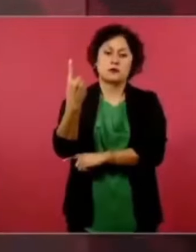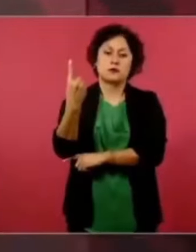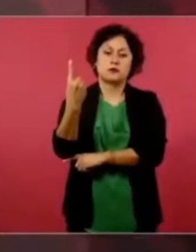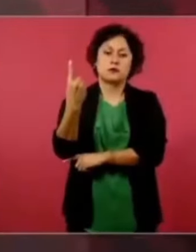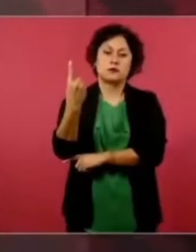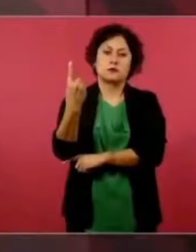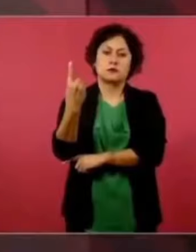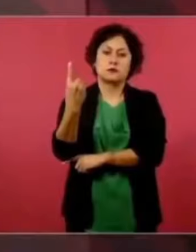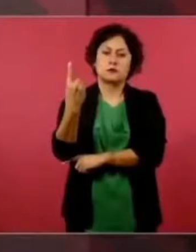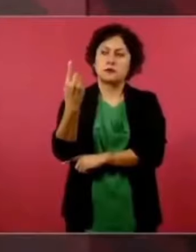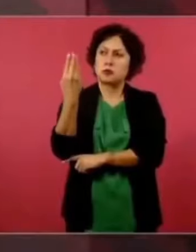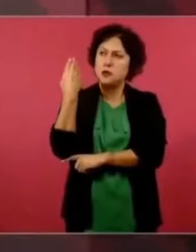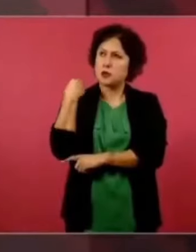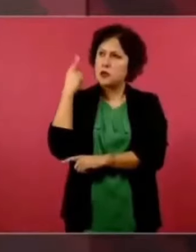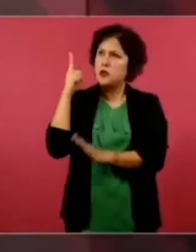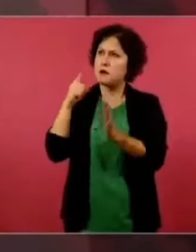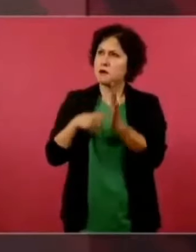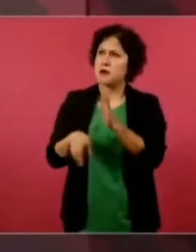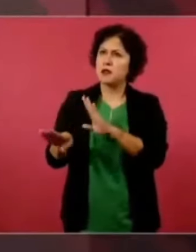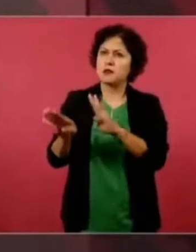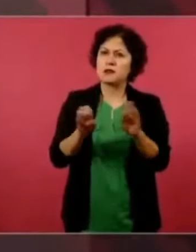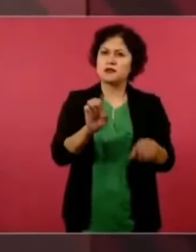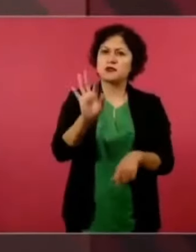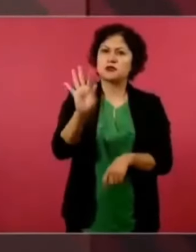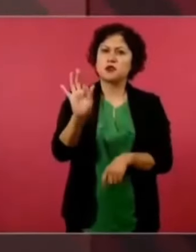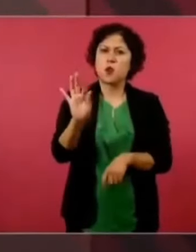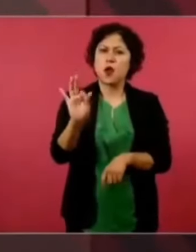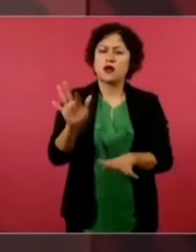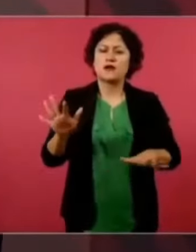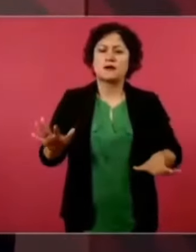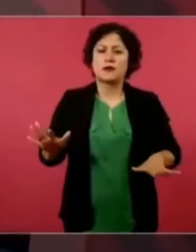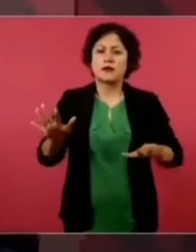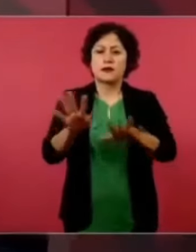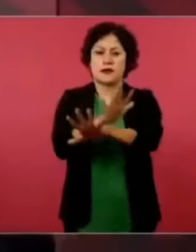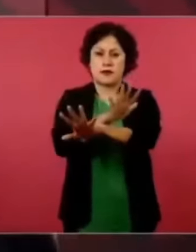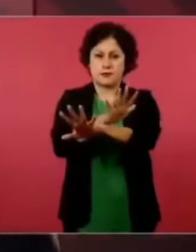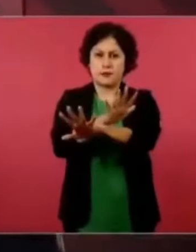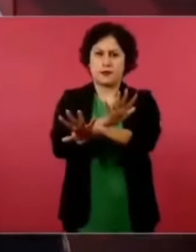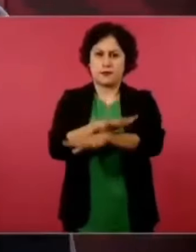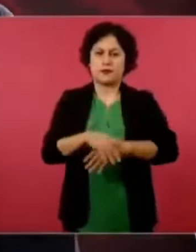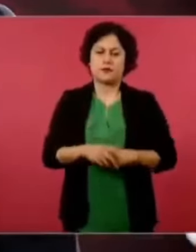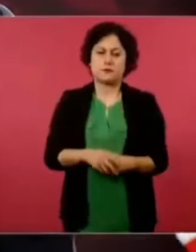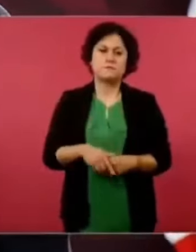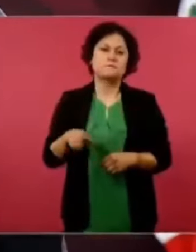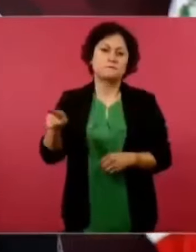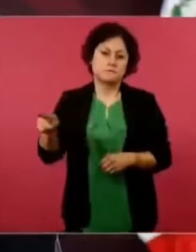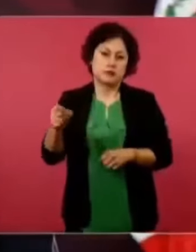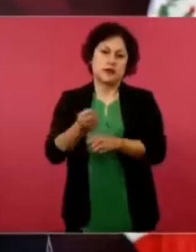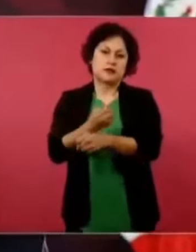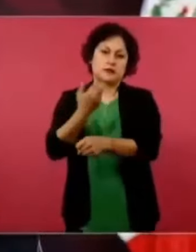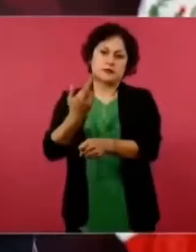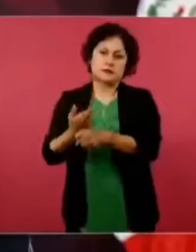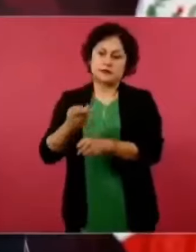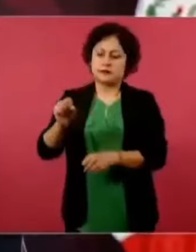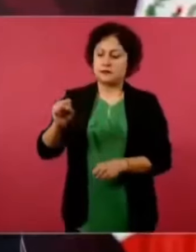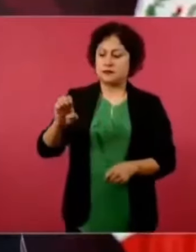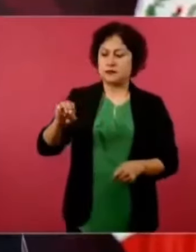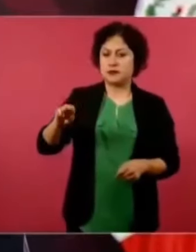hasta 0 que se creó la Secretaría de